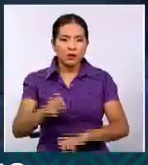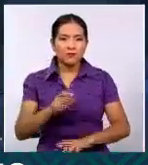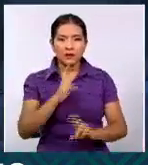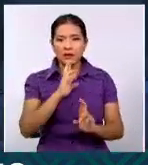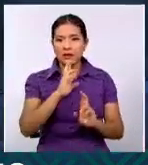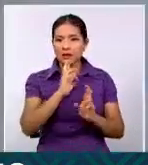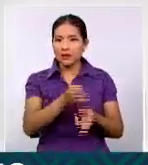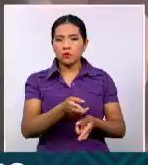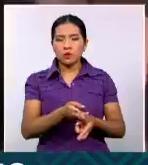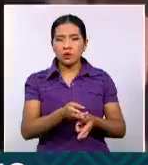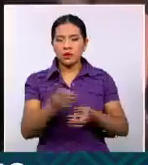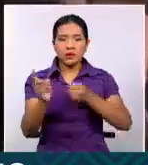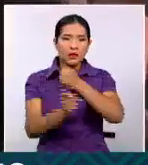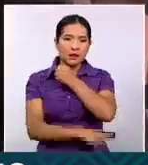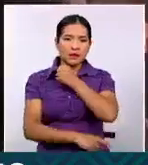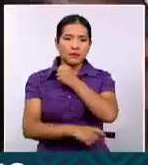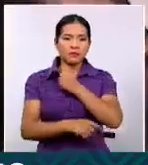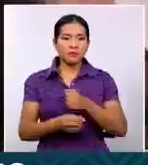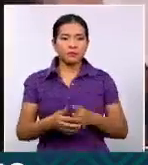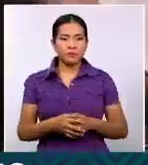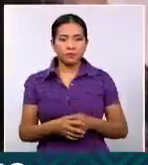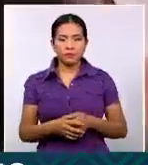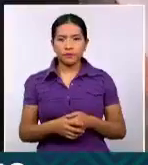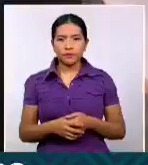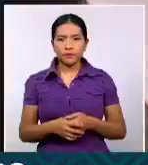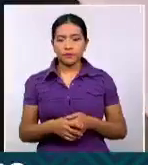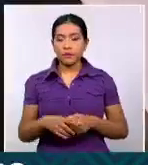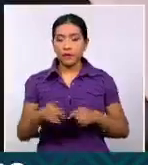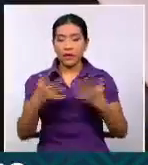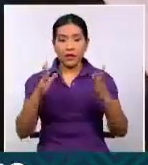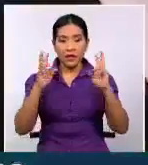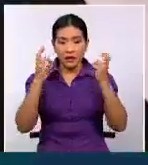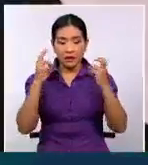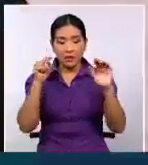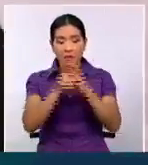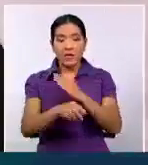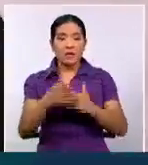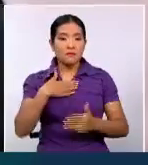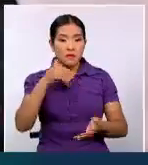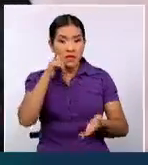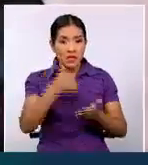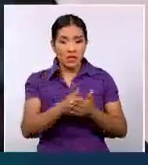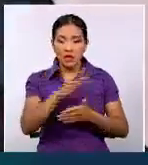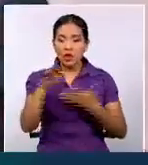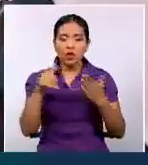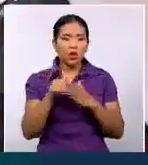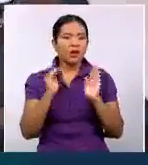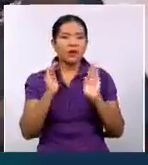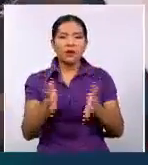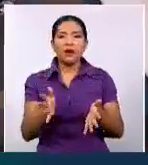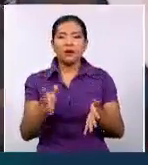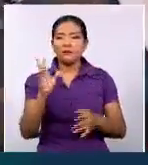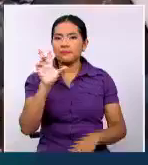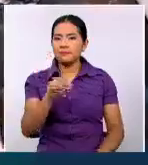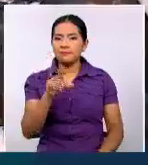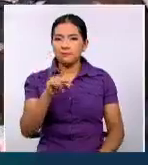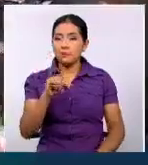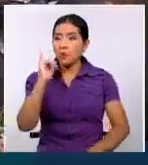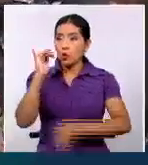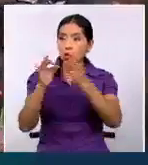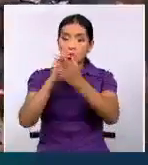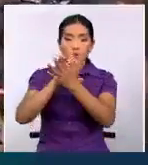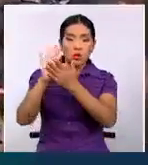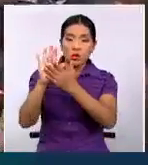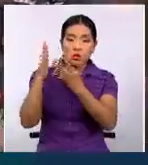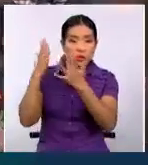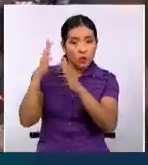No, yo no se va a quedar así. Lo que sí, la justicia no hay,